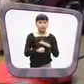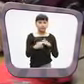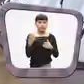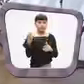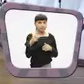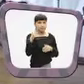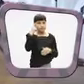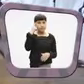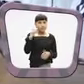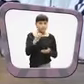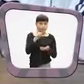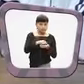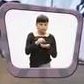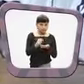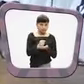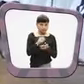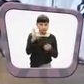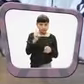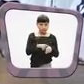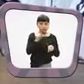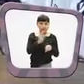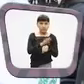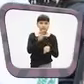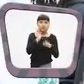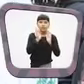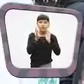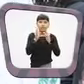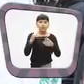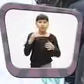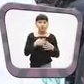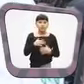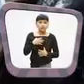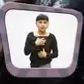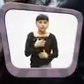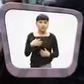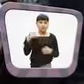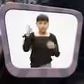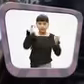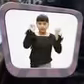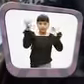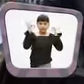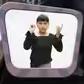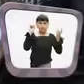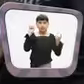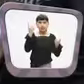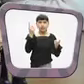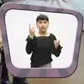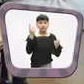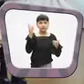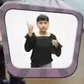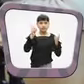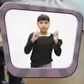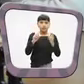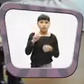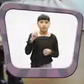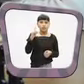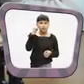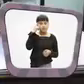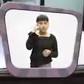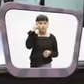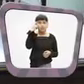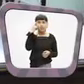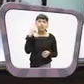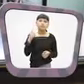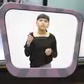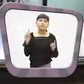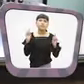campeonato sub-12 de ajedrez. Pica conversó con sus jugadores sobre la pasión por este deporte, porque ojo, el ajedrez es un deporte de la